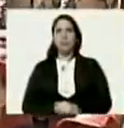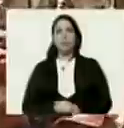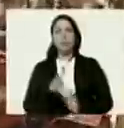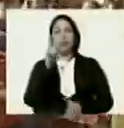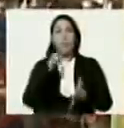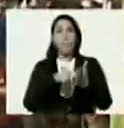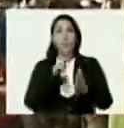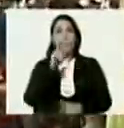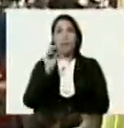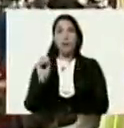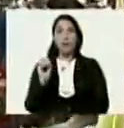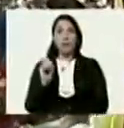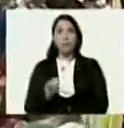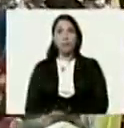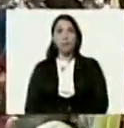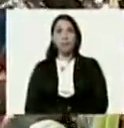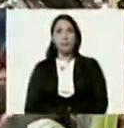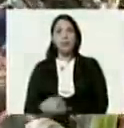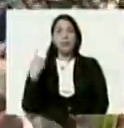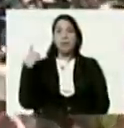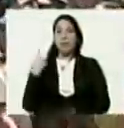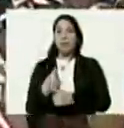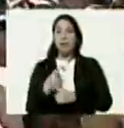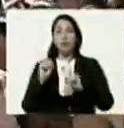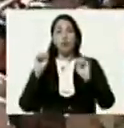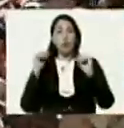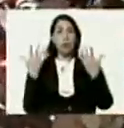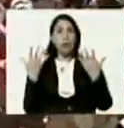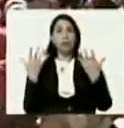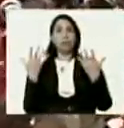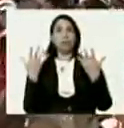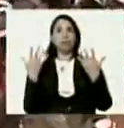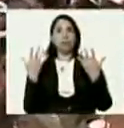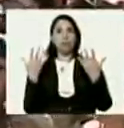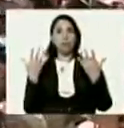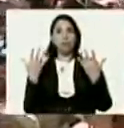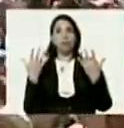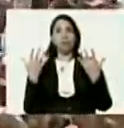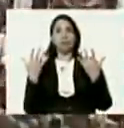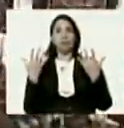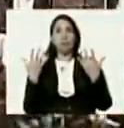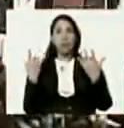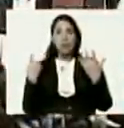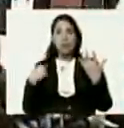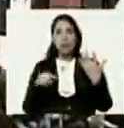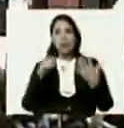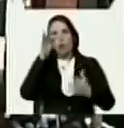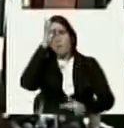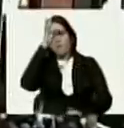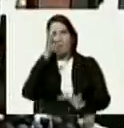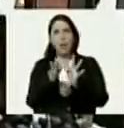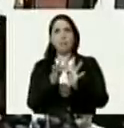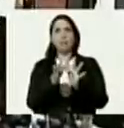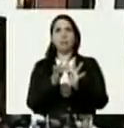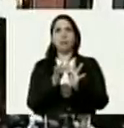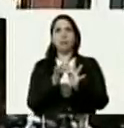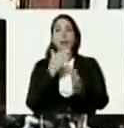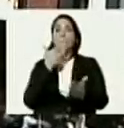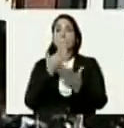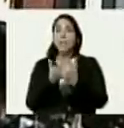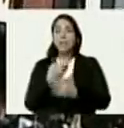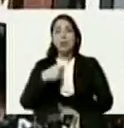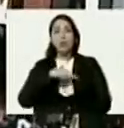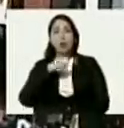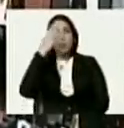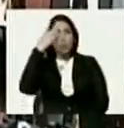...2020... tenemos que lograrlo. Tengo la certeza y le pido a nuestro